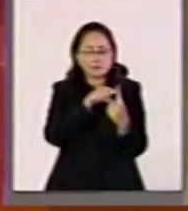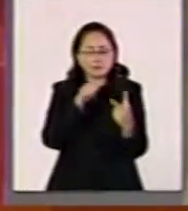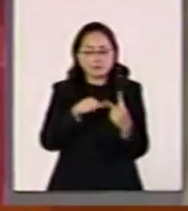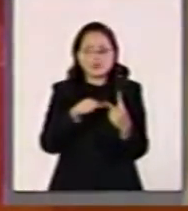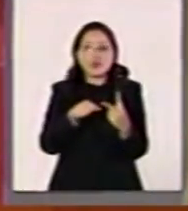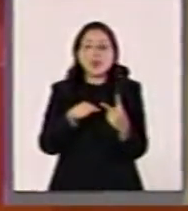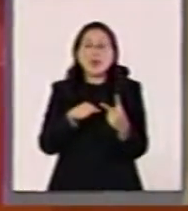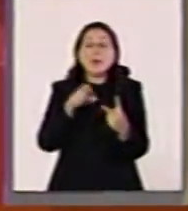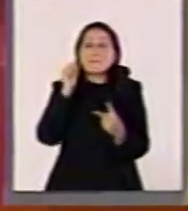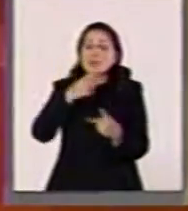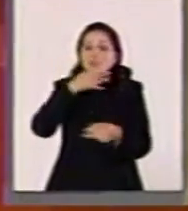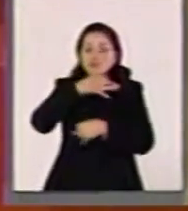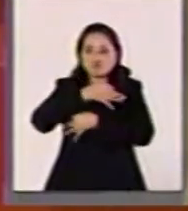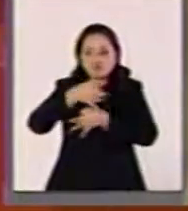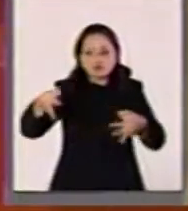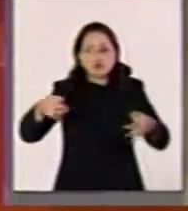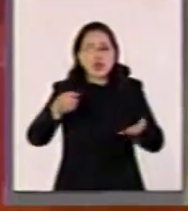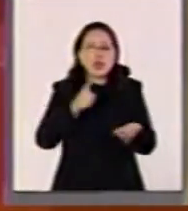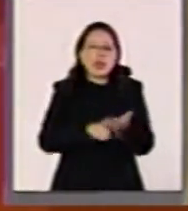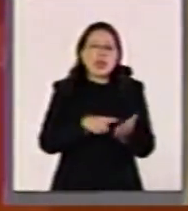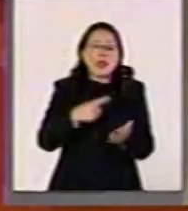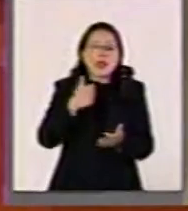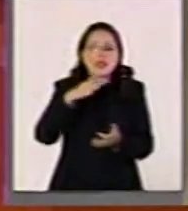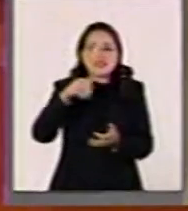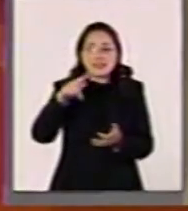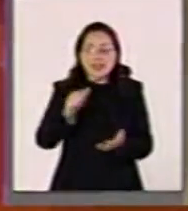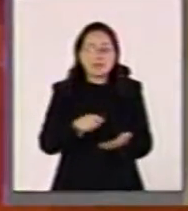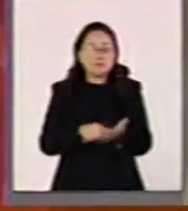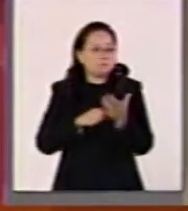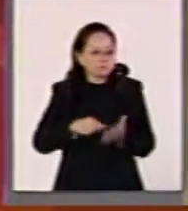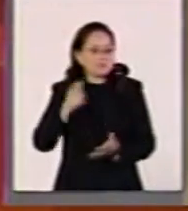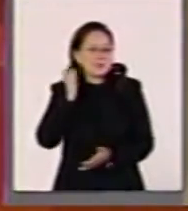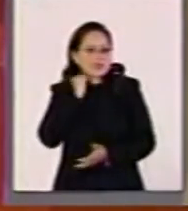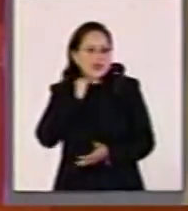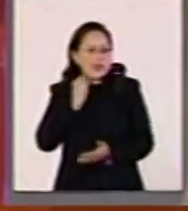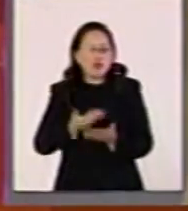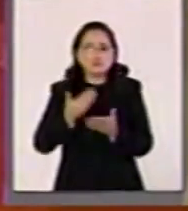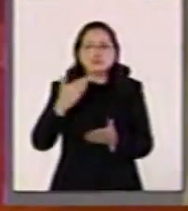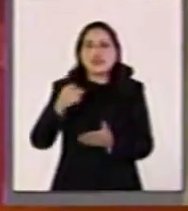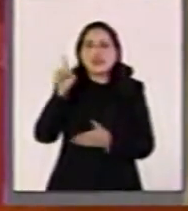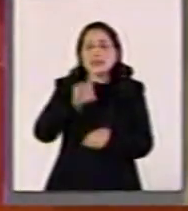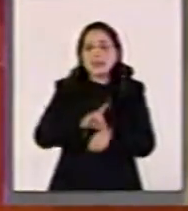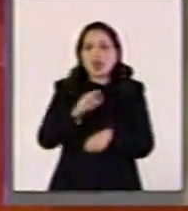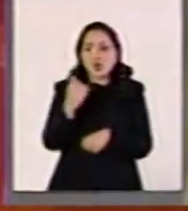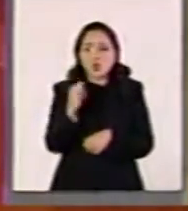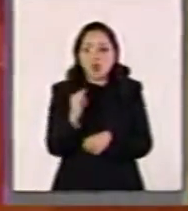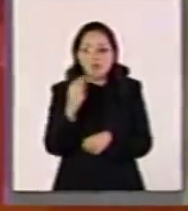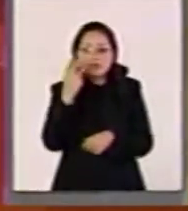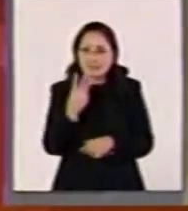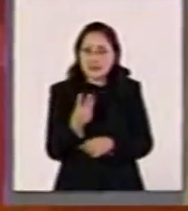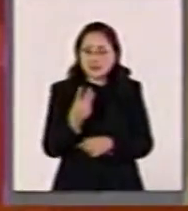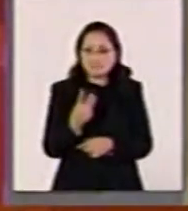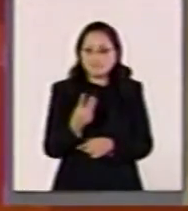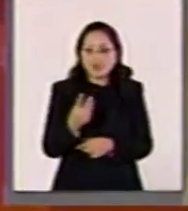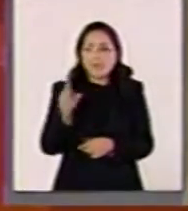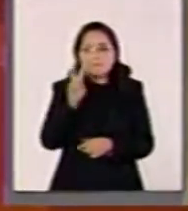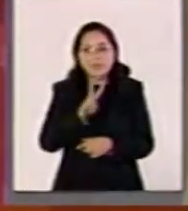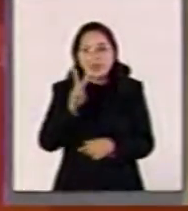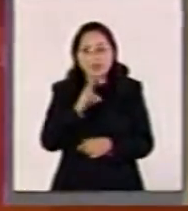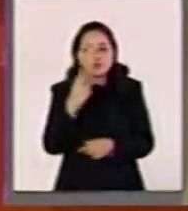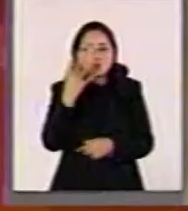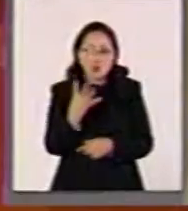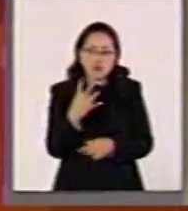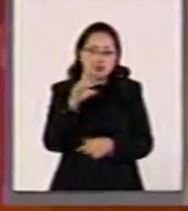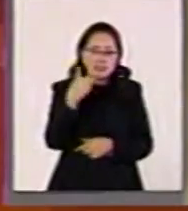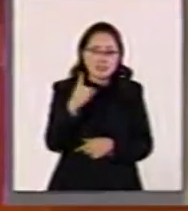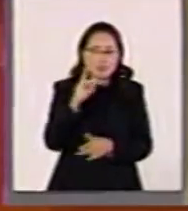convocatoria fue publicada en la Gaceta Parlamentaria el jueves 3 y viernes 4